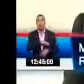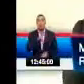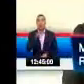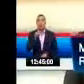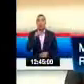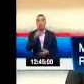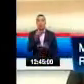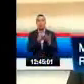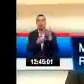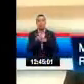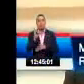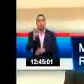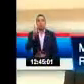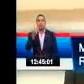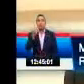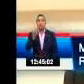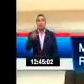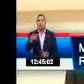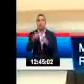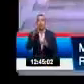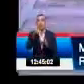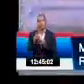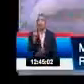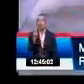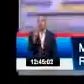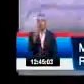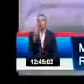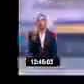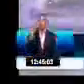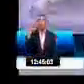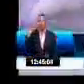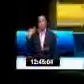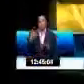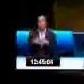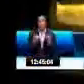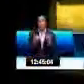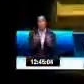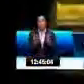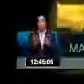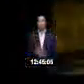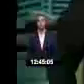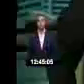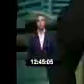recibido la devolución del IVA desde el 2014. María Gabriela Castro, TC Televisión.